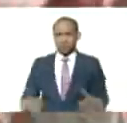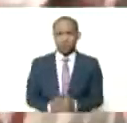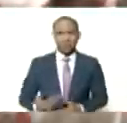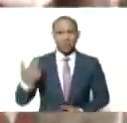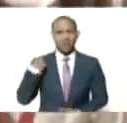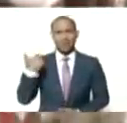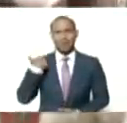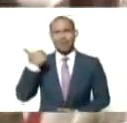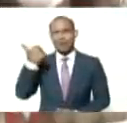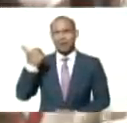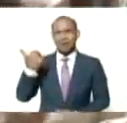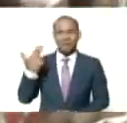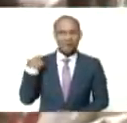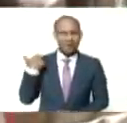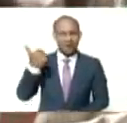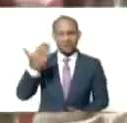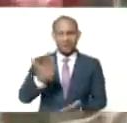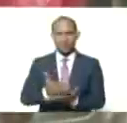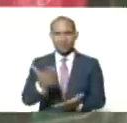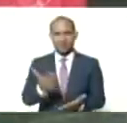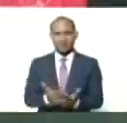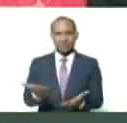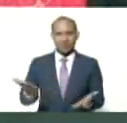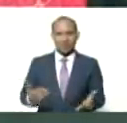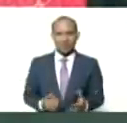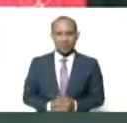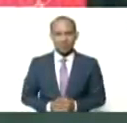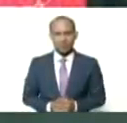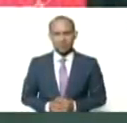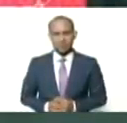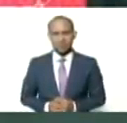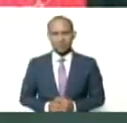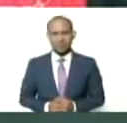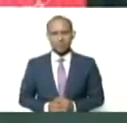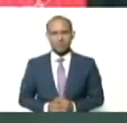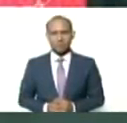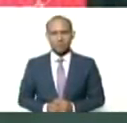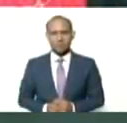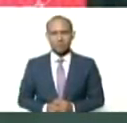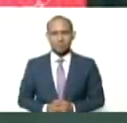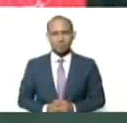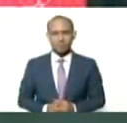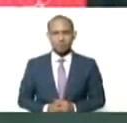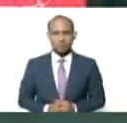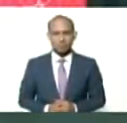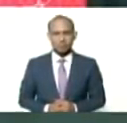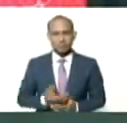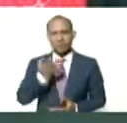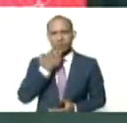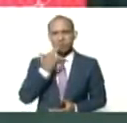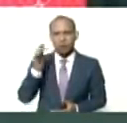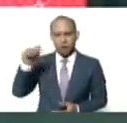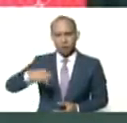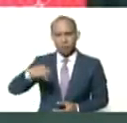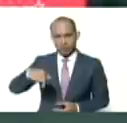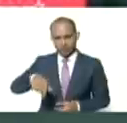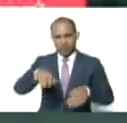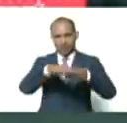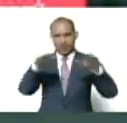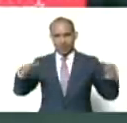Jefe, jefe, aunque tenga cochocho, ¿qué dicen? Por ejemplo, aquí, esta